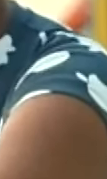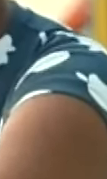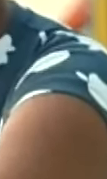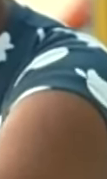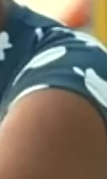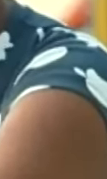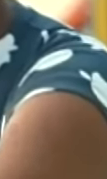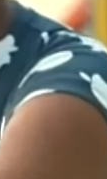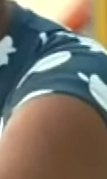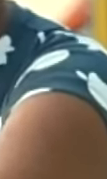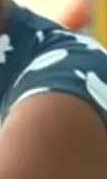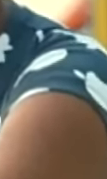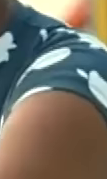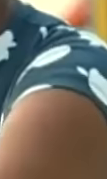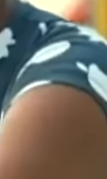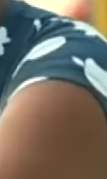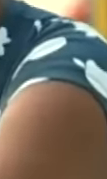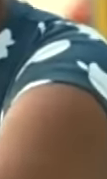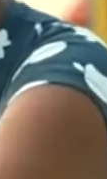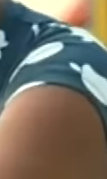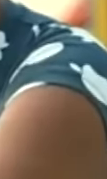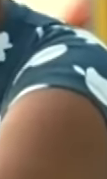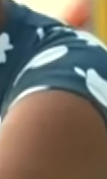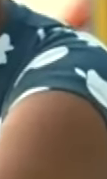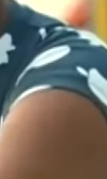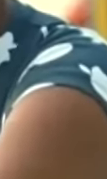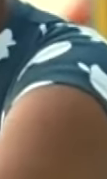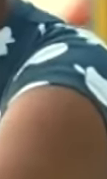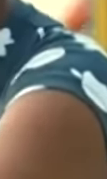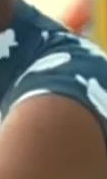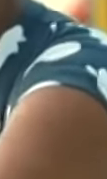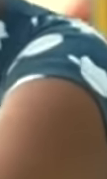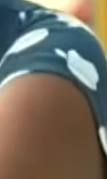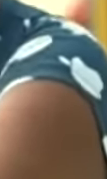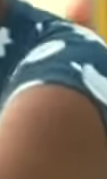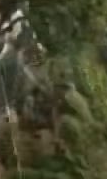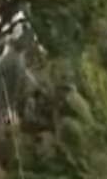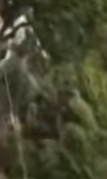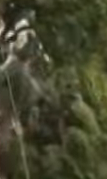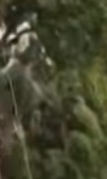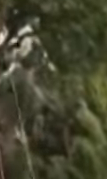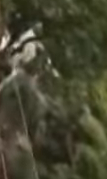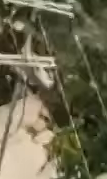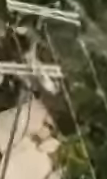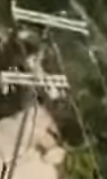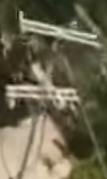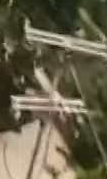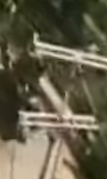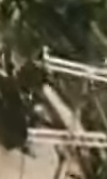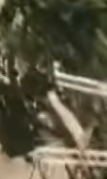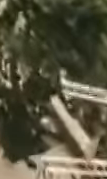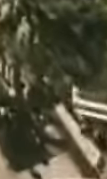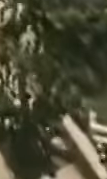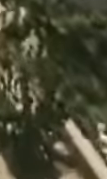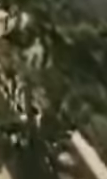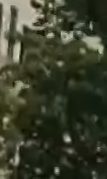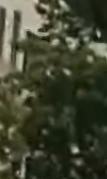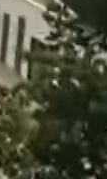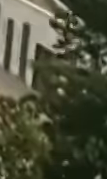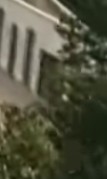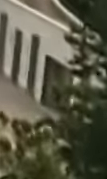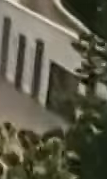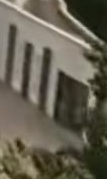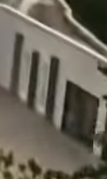acá qué? ¿No? ¿Esto va a ser privado? No, no, esto es público y la idea es que venga mucha gente. Las transformaciones más bellas